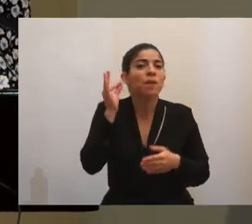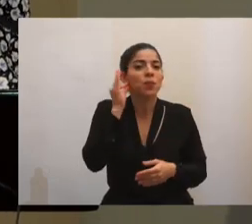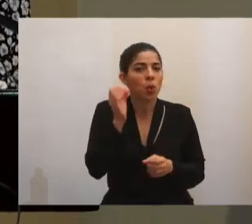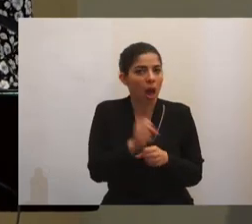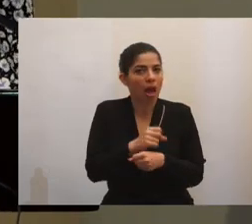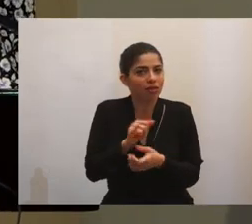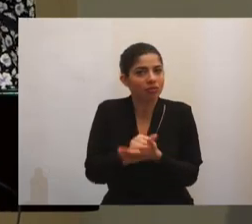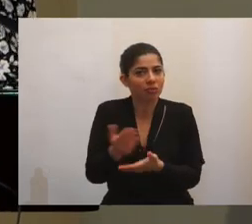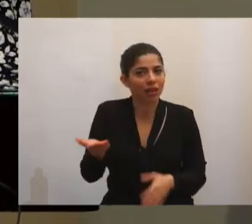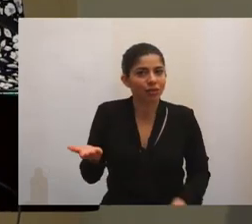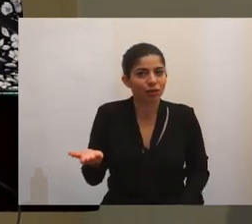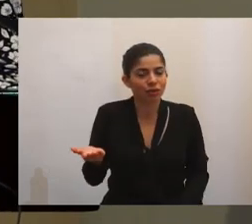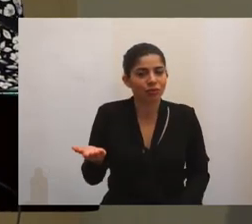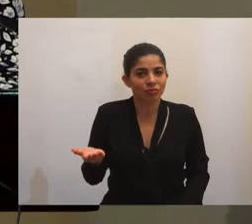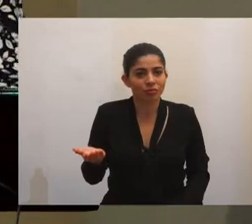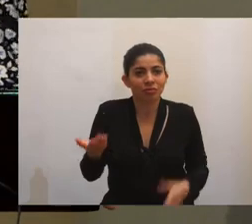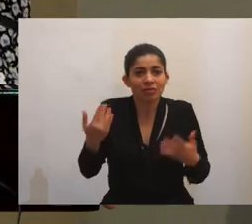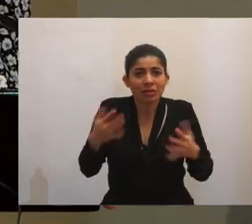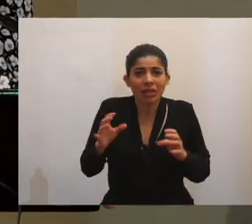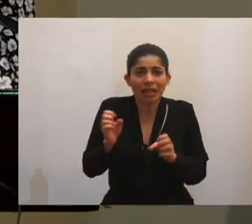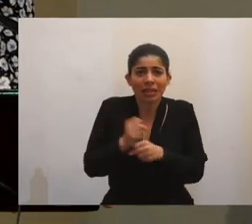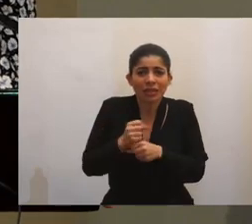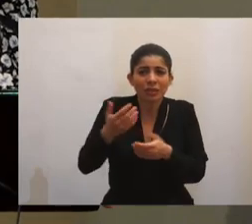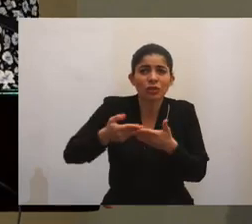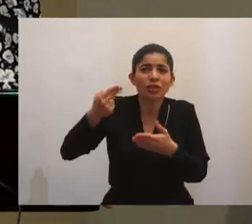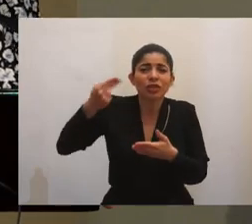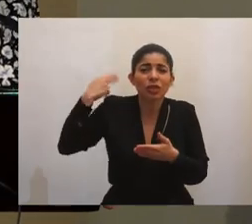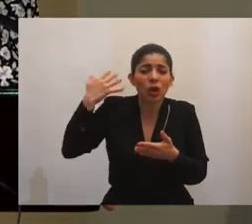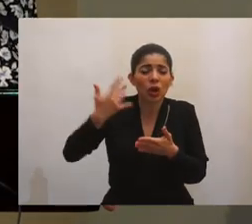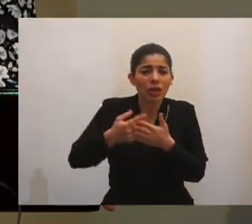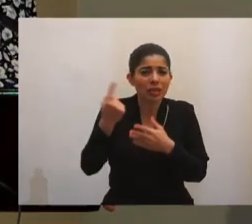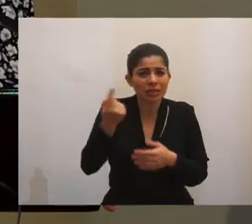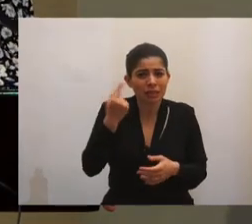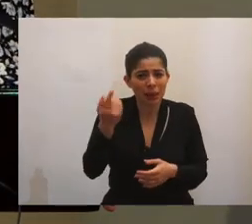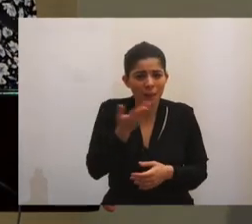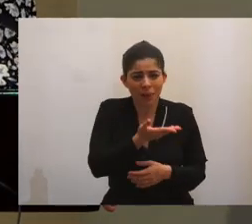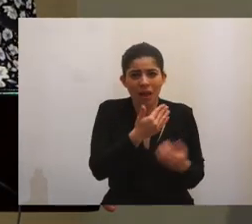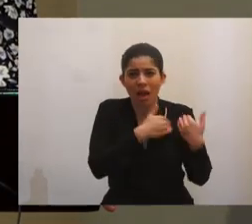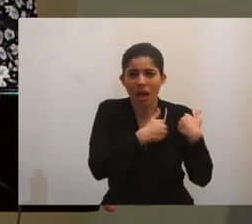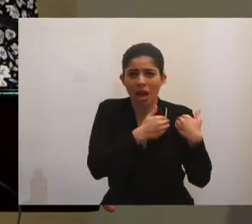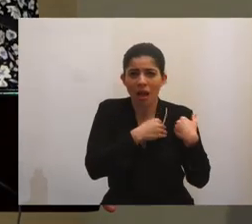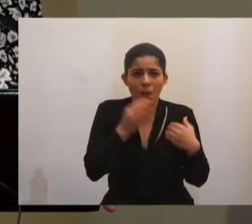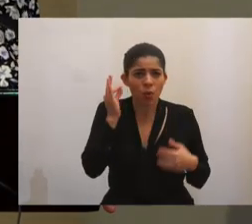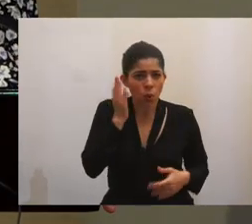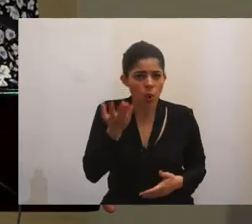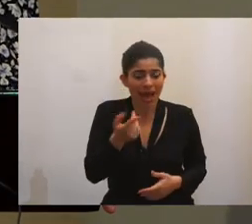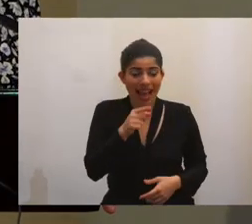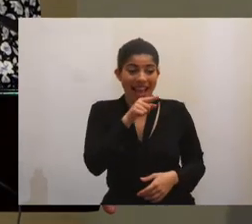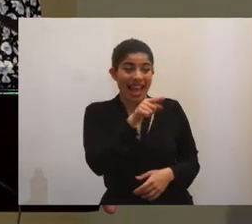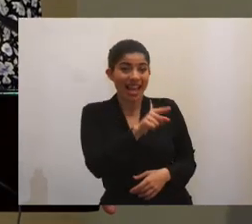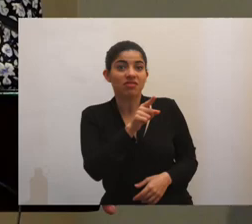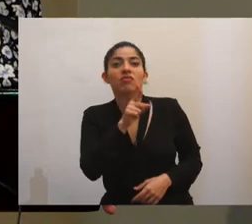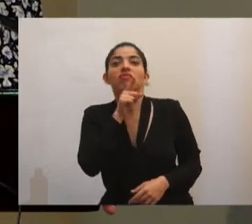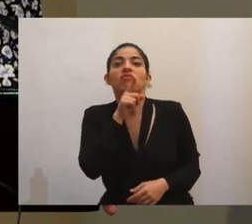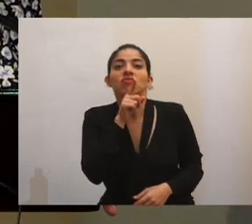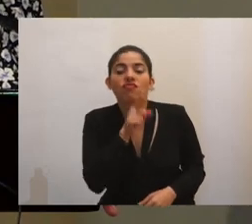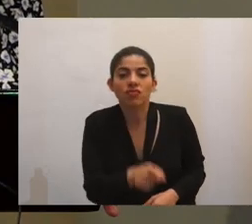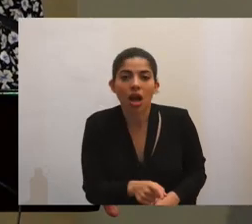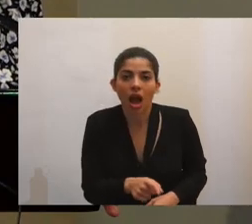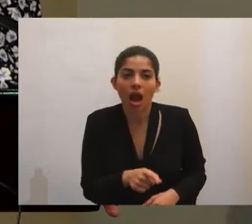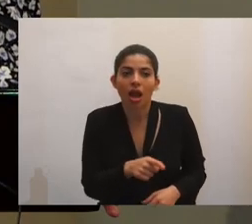mujeres. Eso es lo que hemos hecho históricamente. Esa es realmente